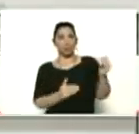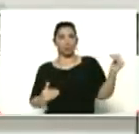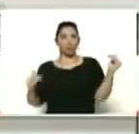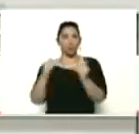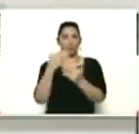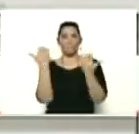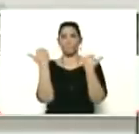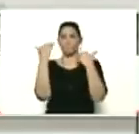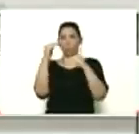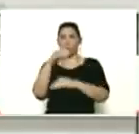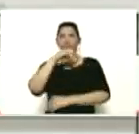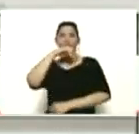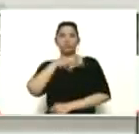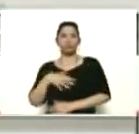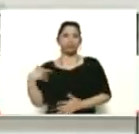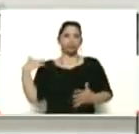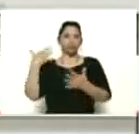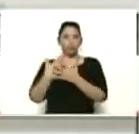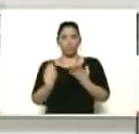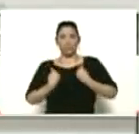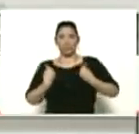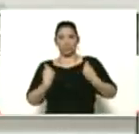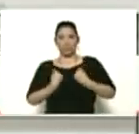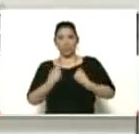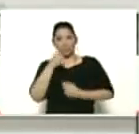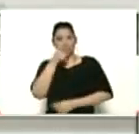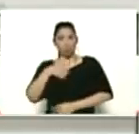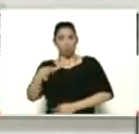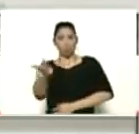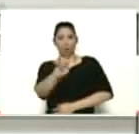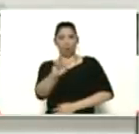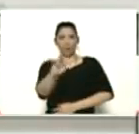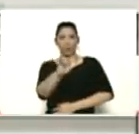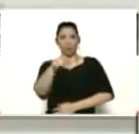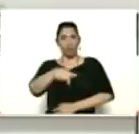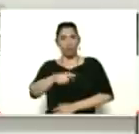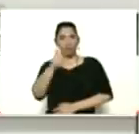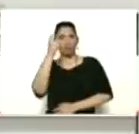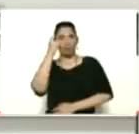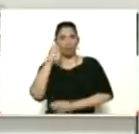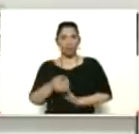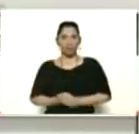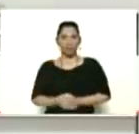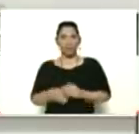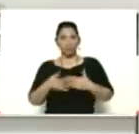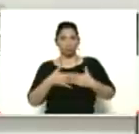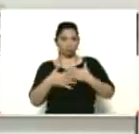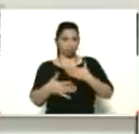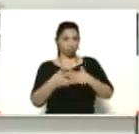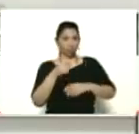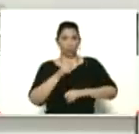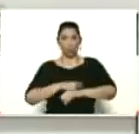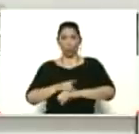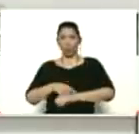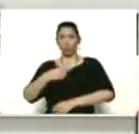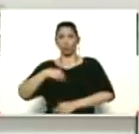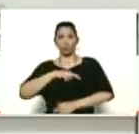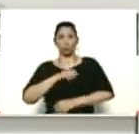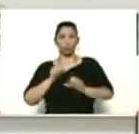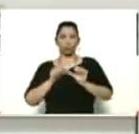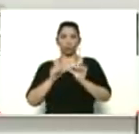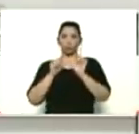etapa histórica que está viviendo el pueblo venezolano el día de hoy. En las próximas horas nosotros